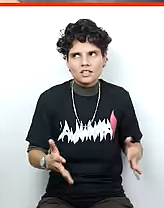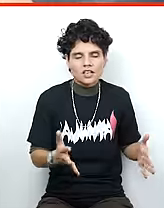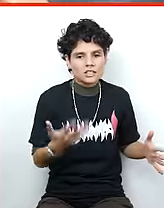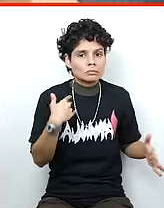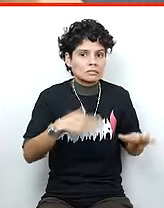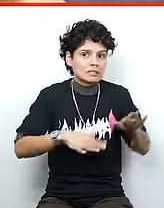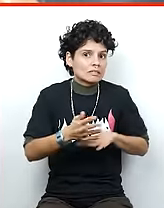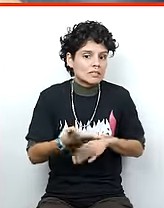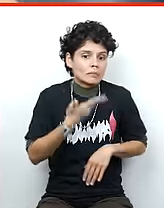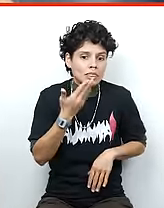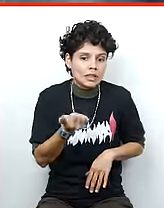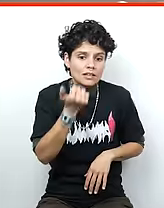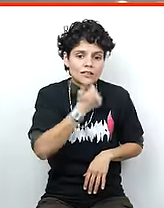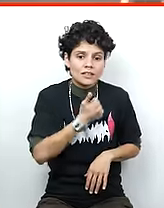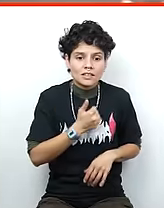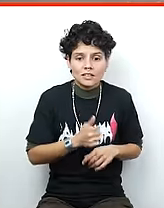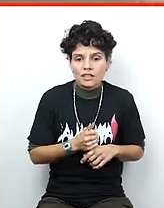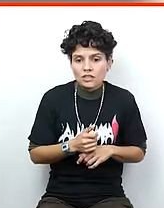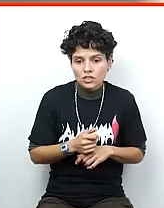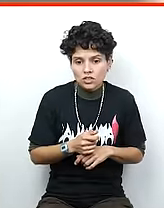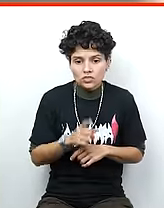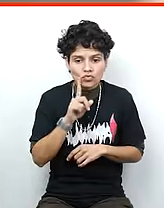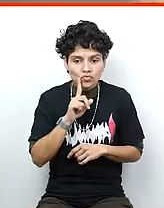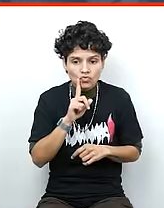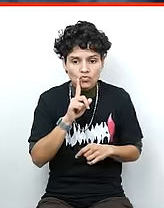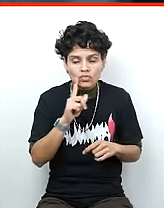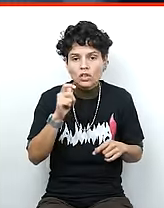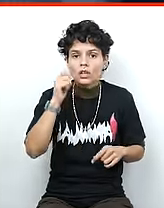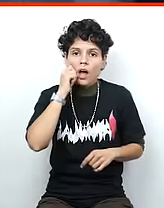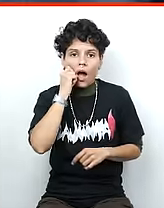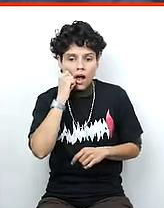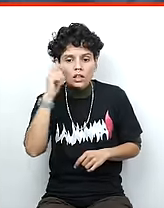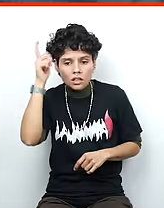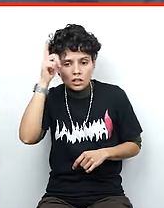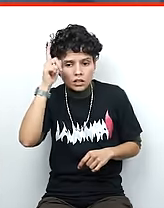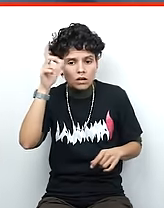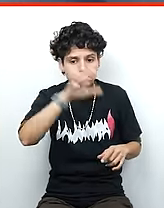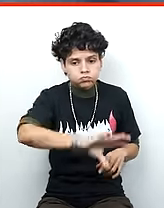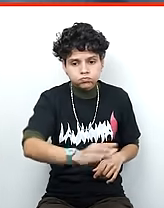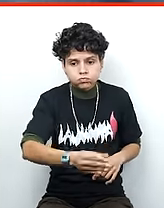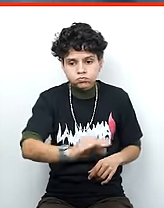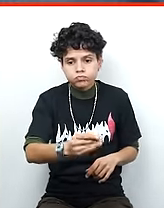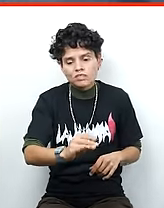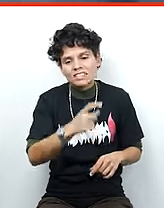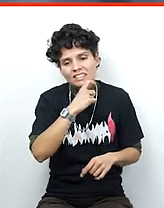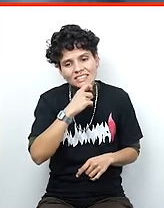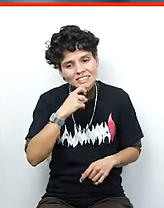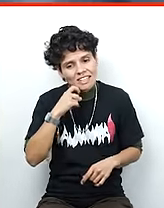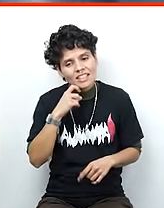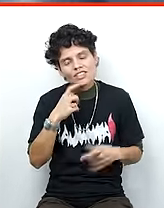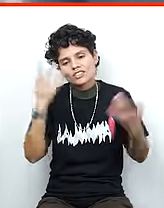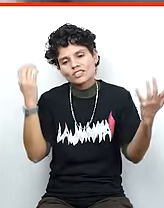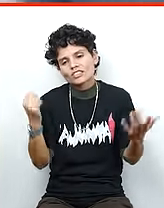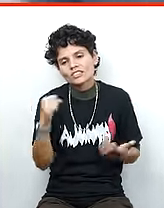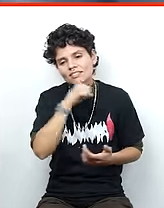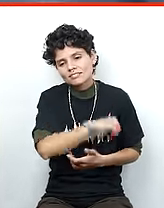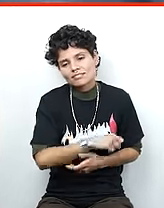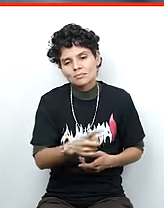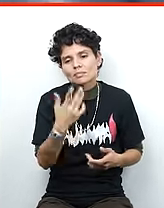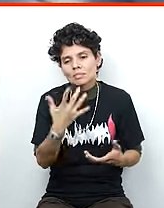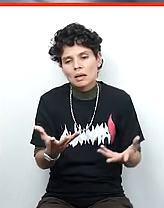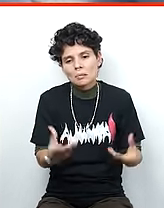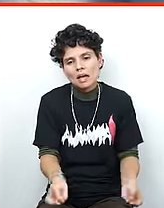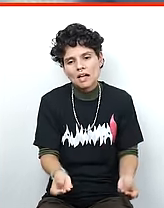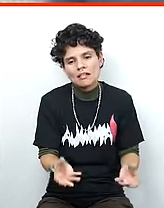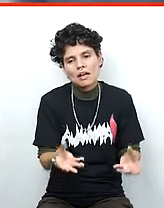asado. ¿Tú le tiraste un pedacito de carne igual, no? Sí, yo le tiré su pedazo de carne, la carne culiada quedó seca. Porque se apagaba el carbón, weón,